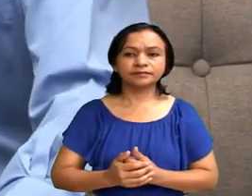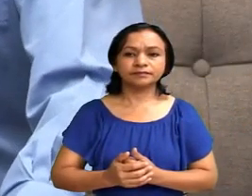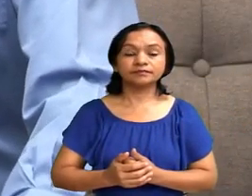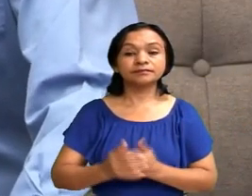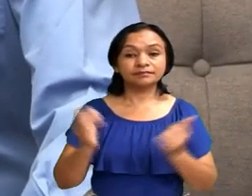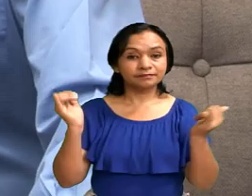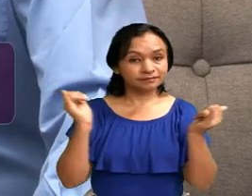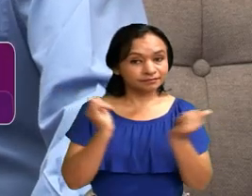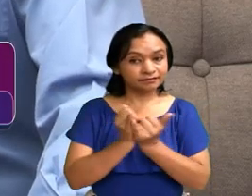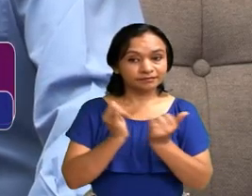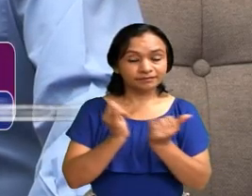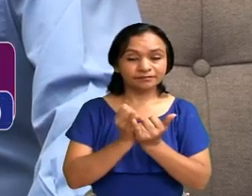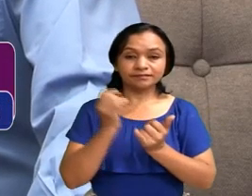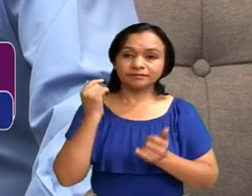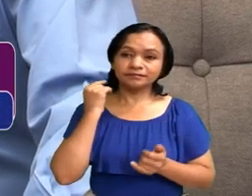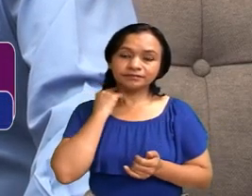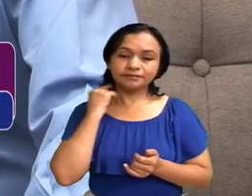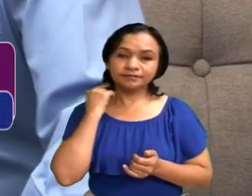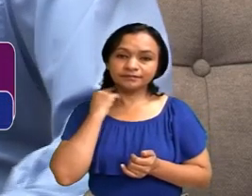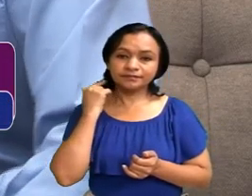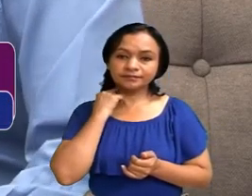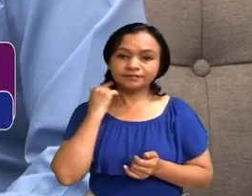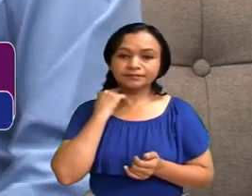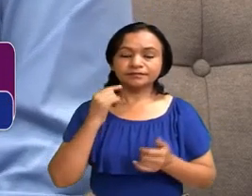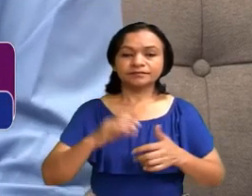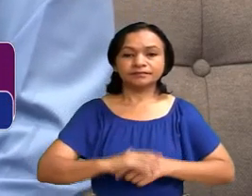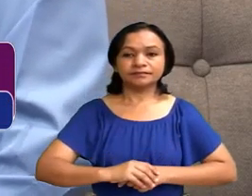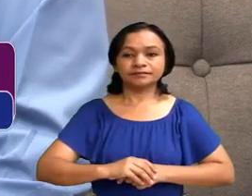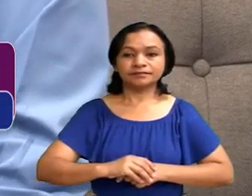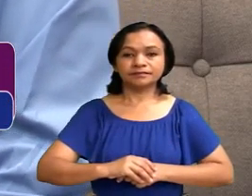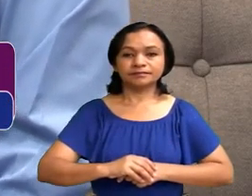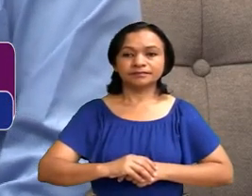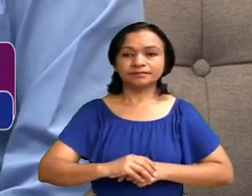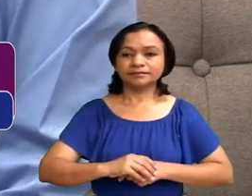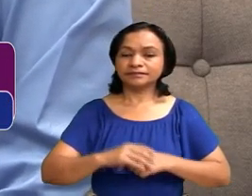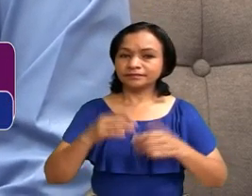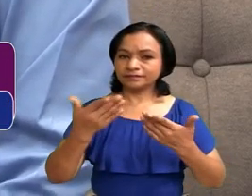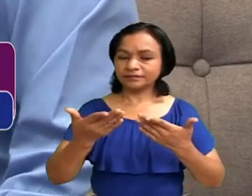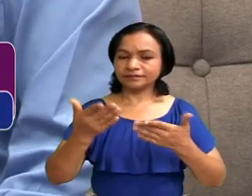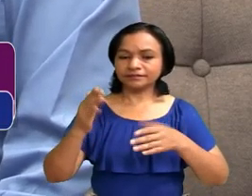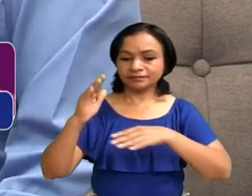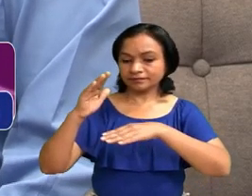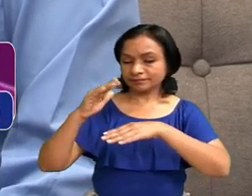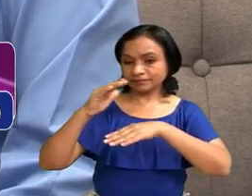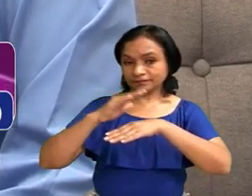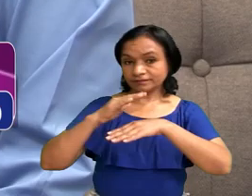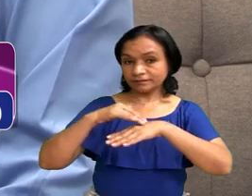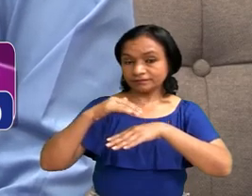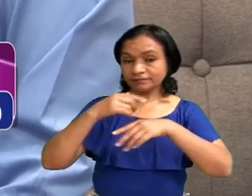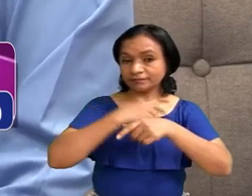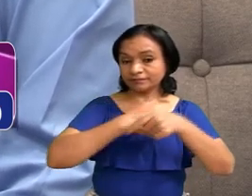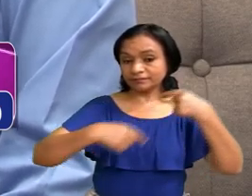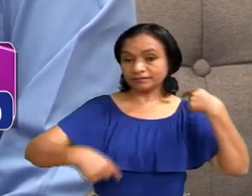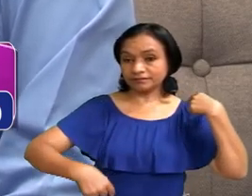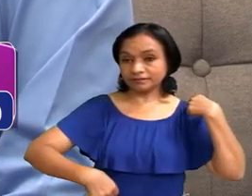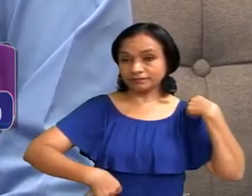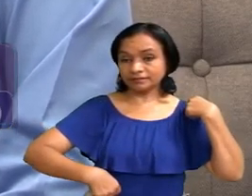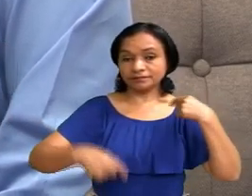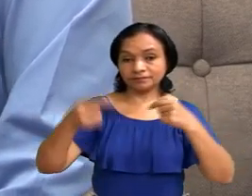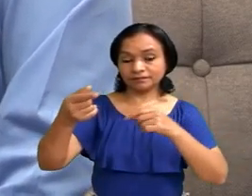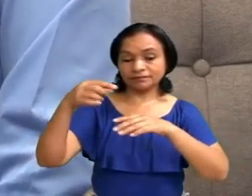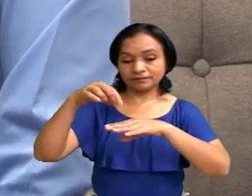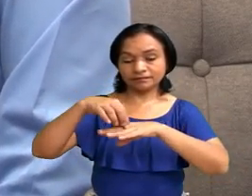También, ¿verdad? Siempre que aquí es también orientado por nuestro presidente, el comandante Daniel, el compañero